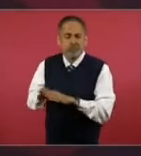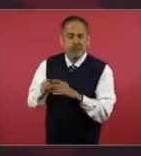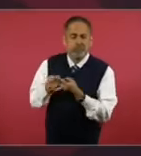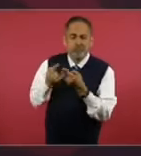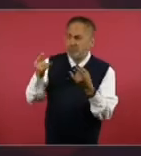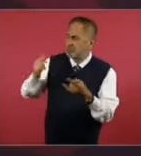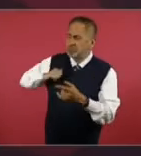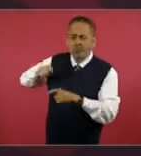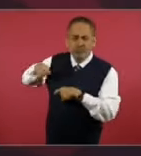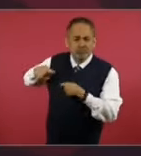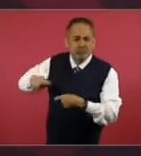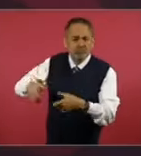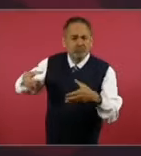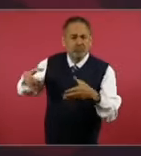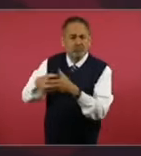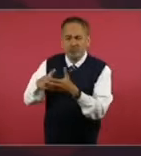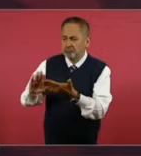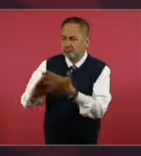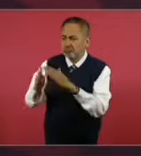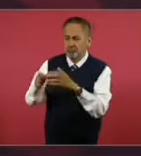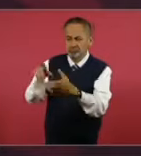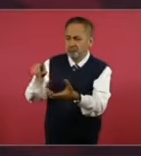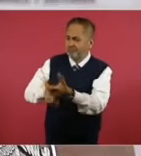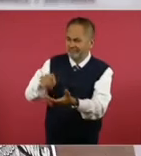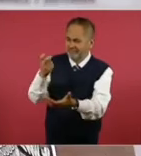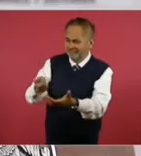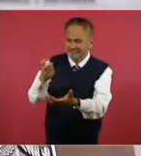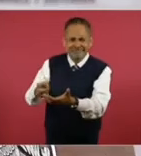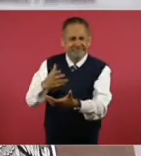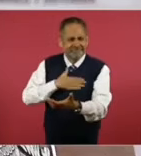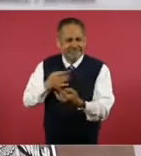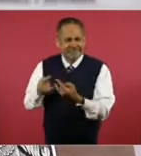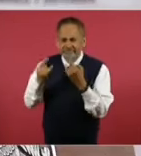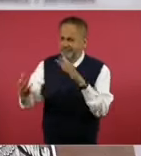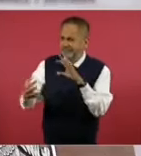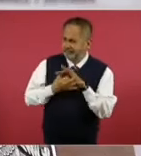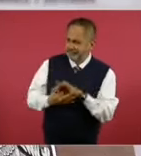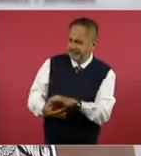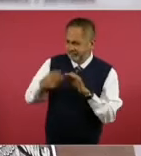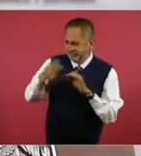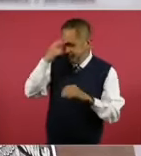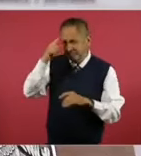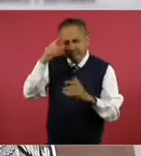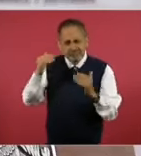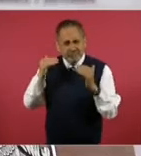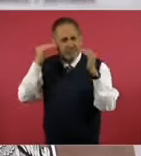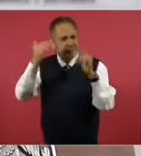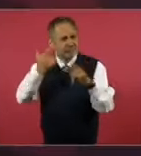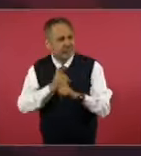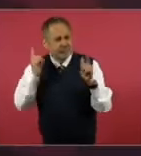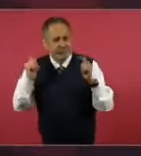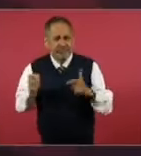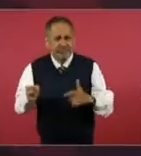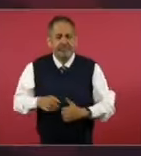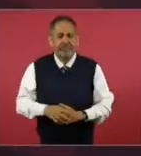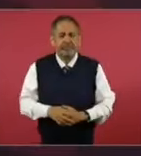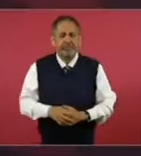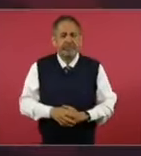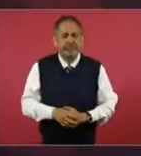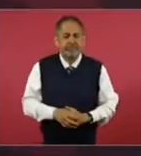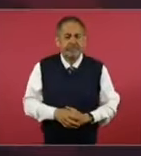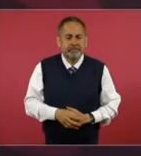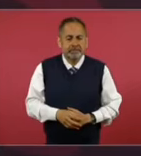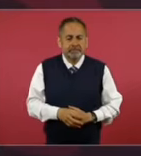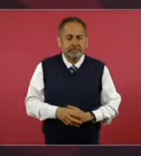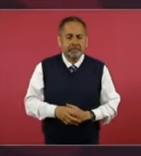la heredada de la comunidad y la resultante de la lucha por la soberanía y por la libertad.